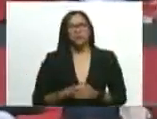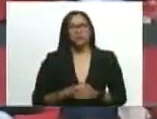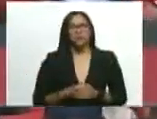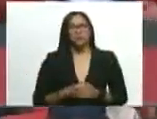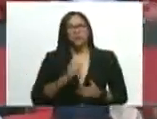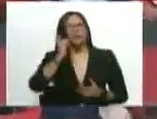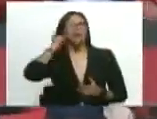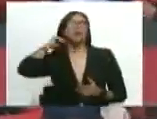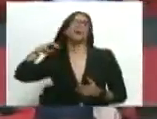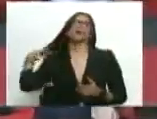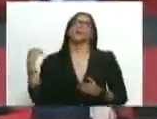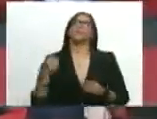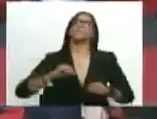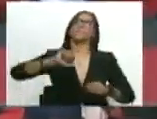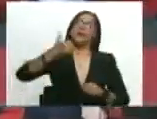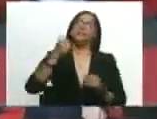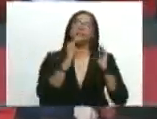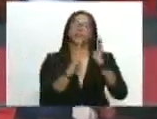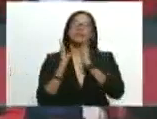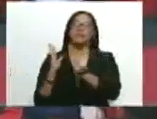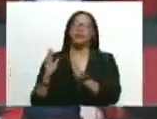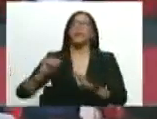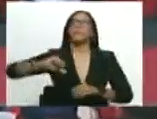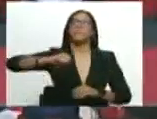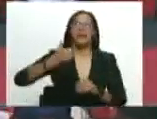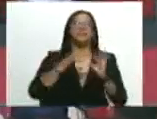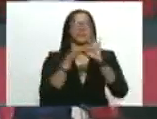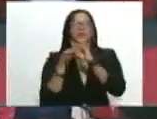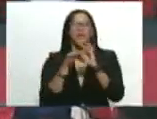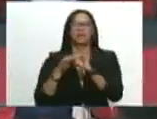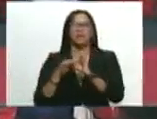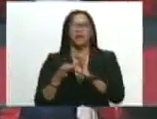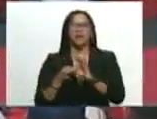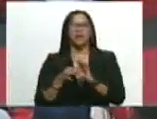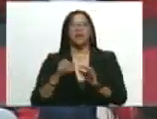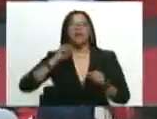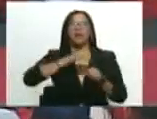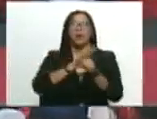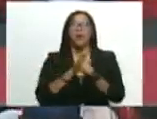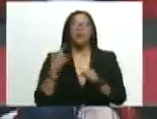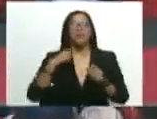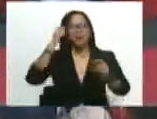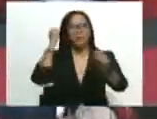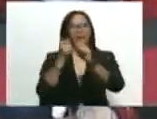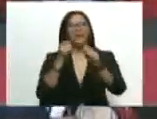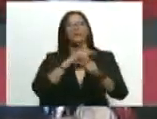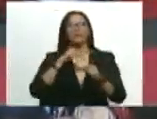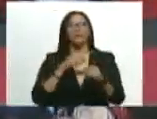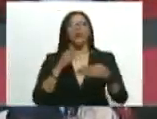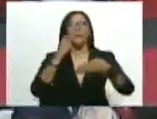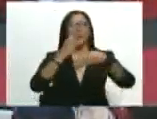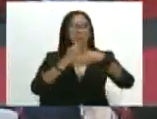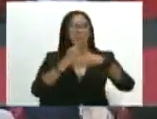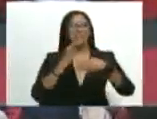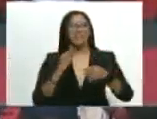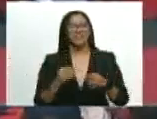máximo organización máxima unidad ellos Jorge tienen la esperanza que nosotros nos vamos a dividir